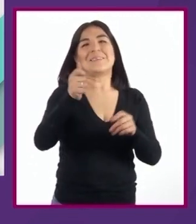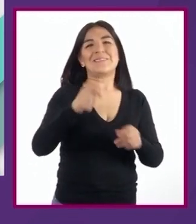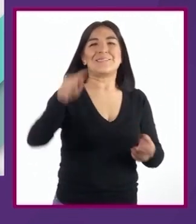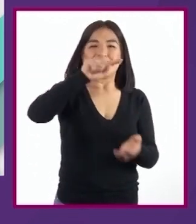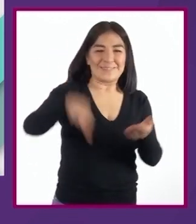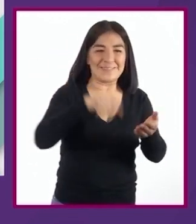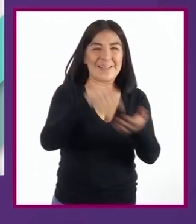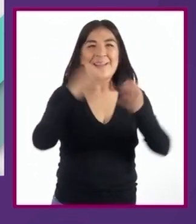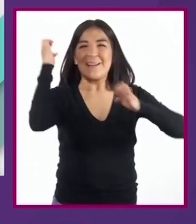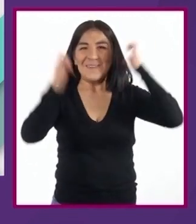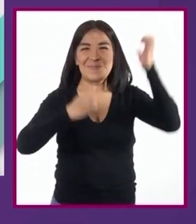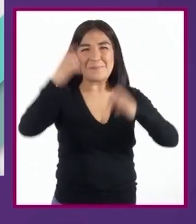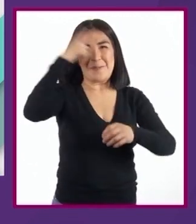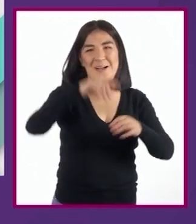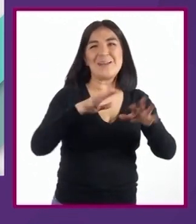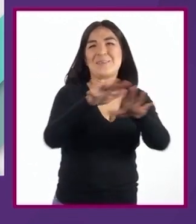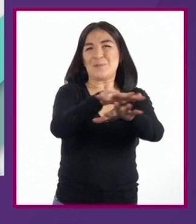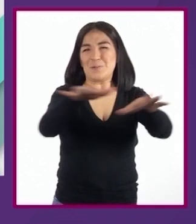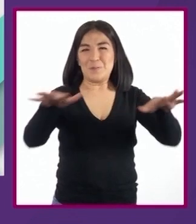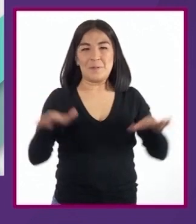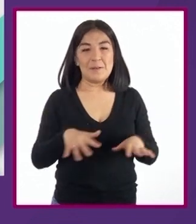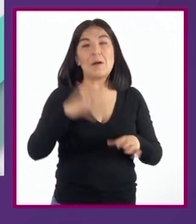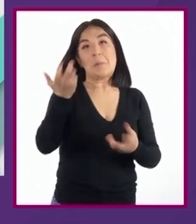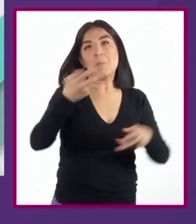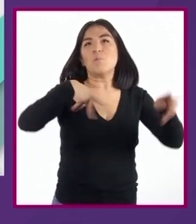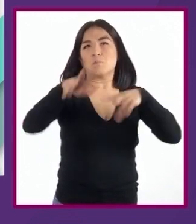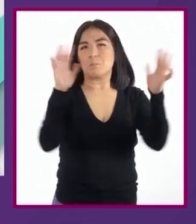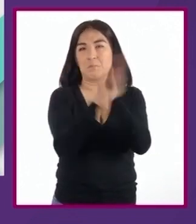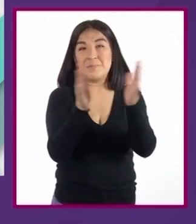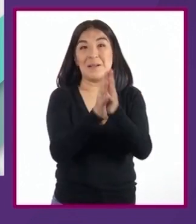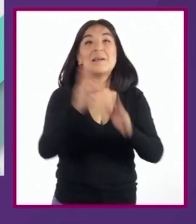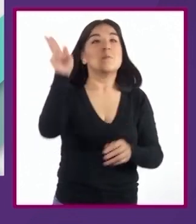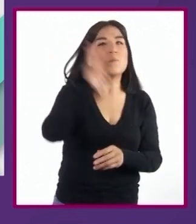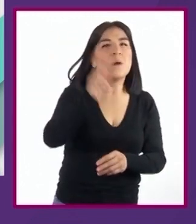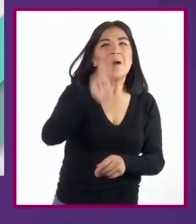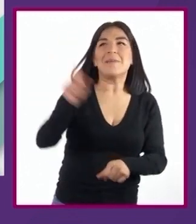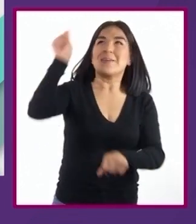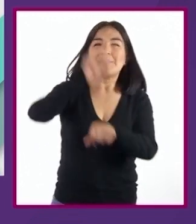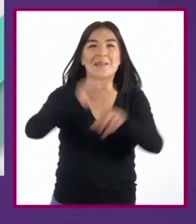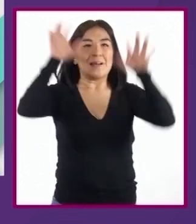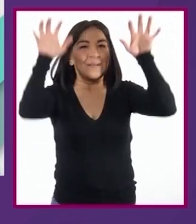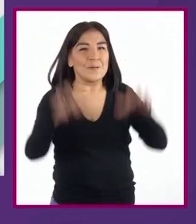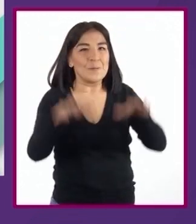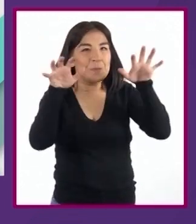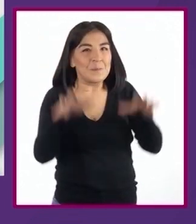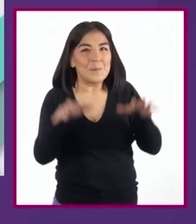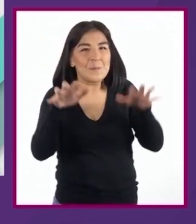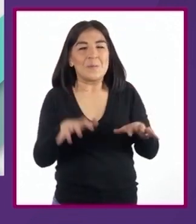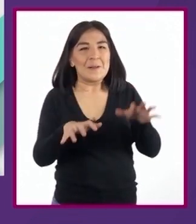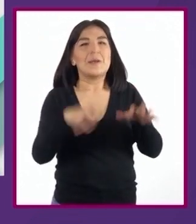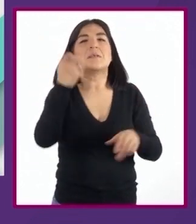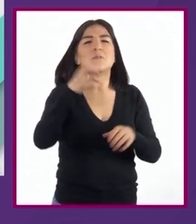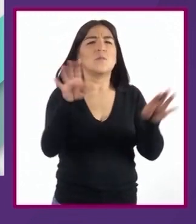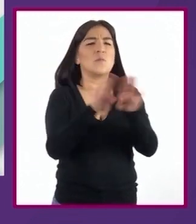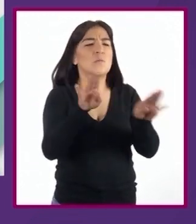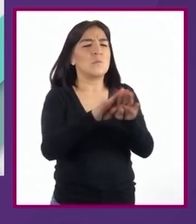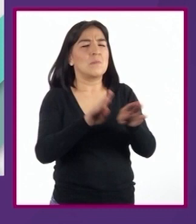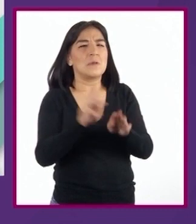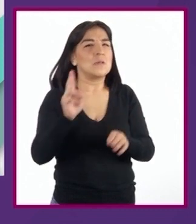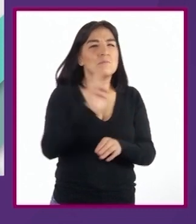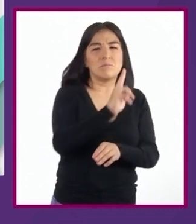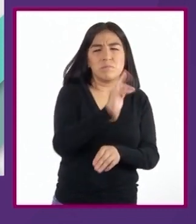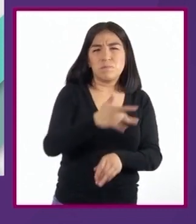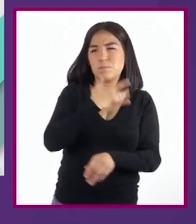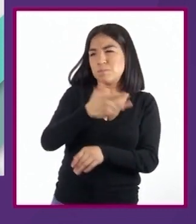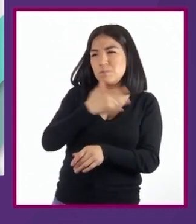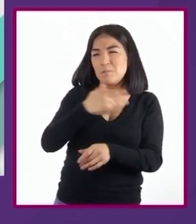un partido, querrán comprobar la probabilidad de lluvia. Los meteorólogos predicen el tiempo sobre la base